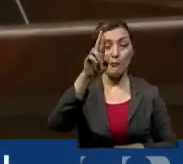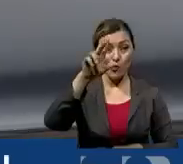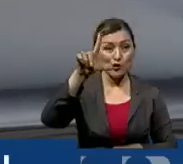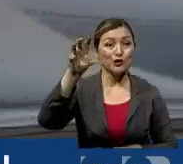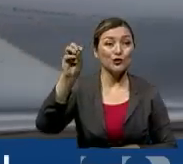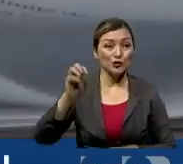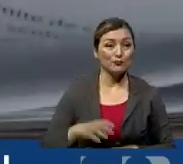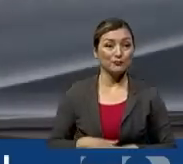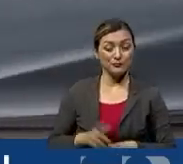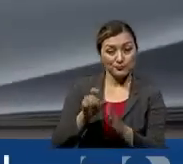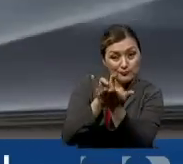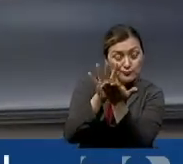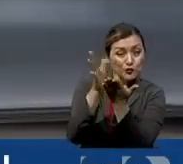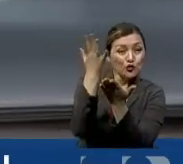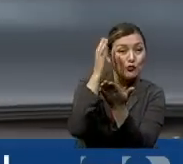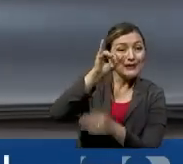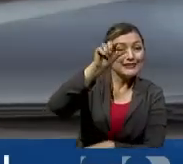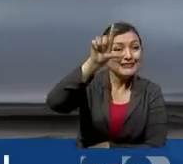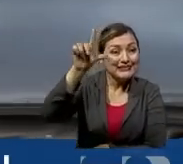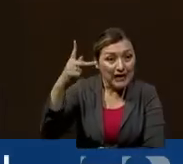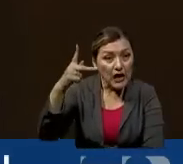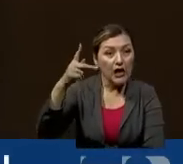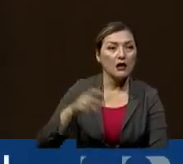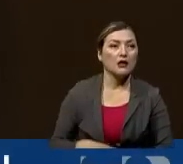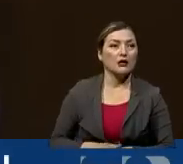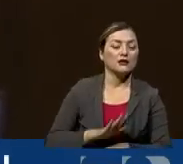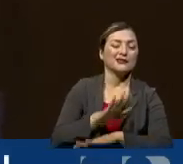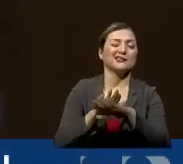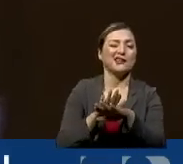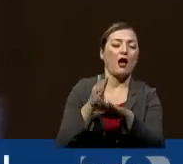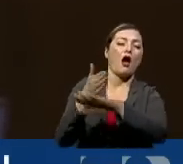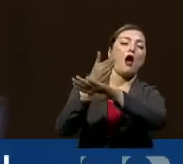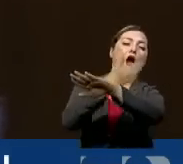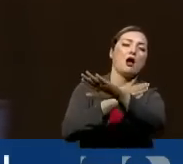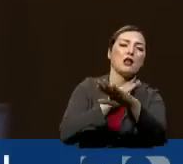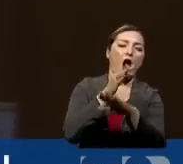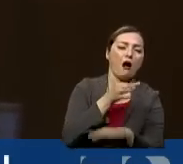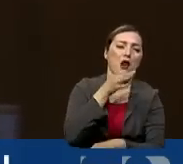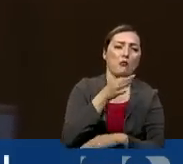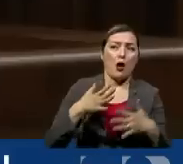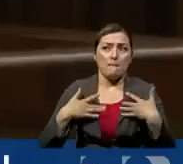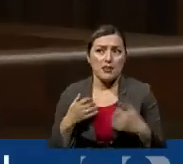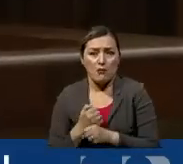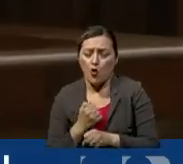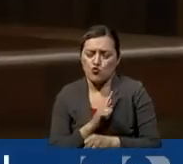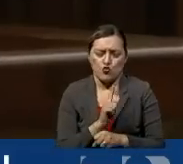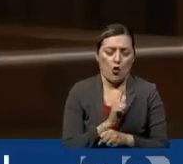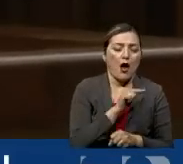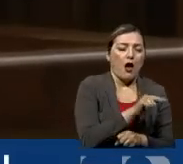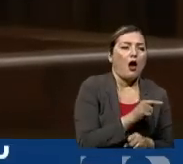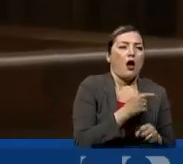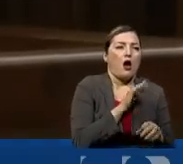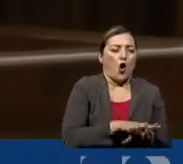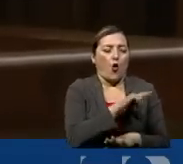efectos de la remoción de jueces en la era Yalc, nuevamente hablando más de su antecesor que de sus acciones. Llegamos